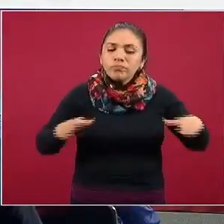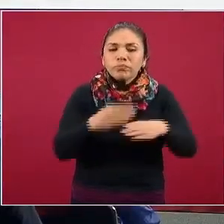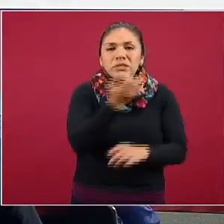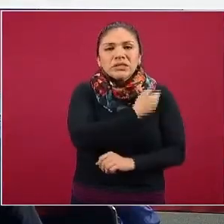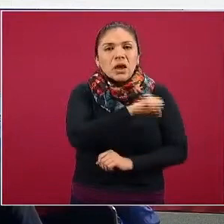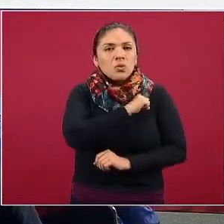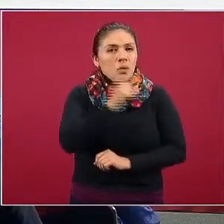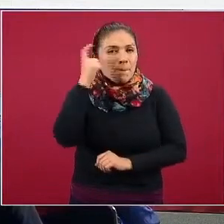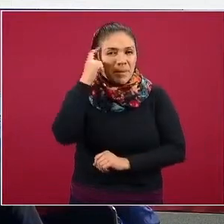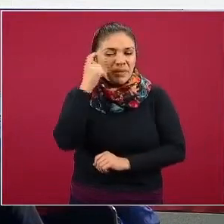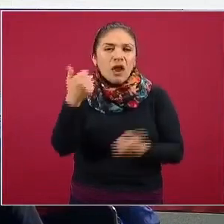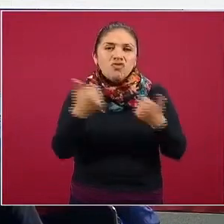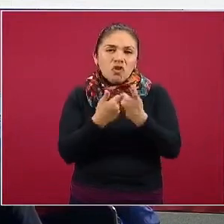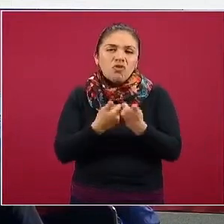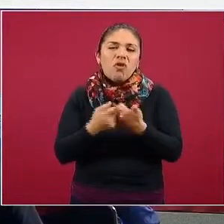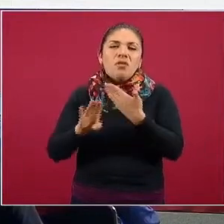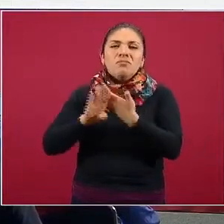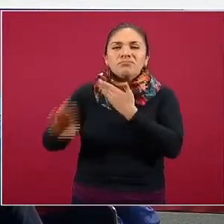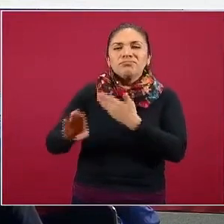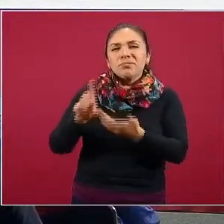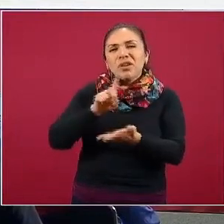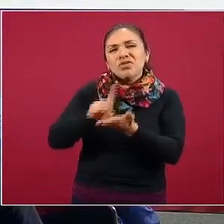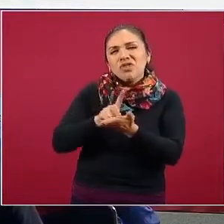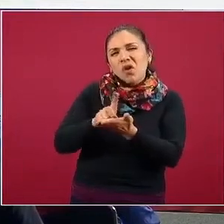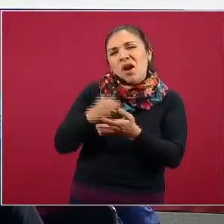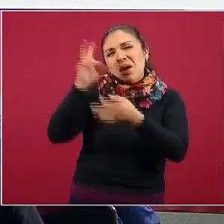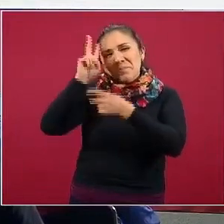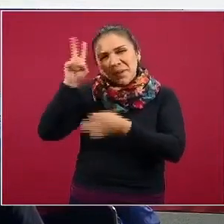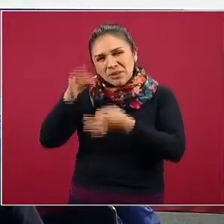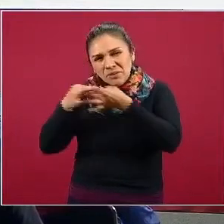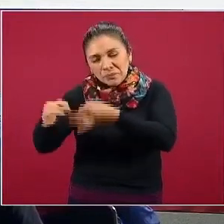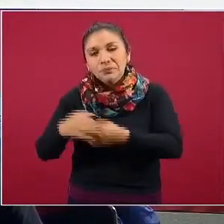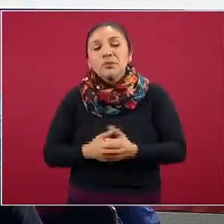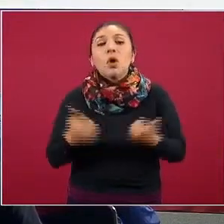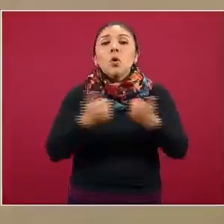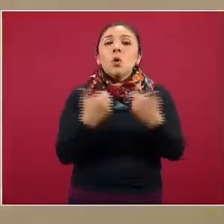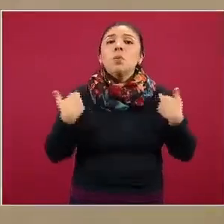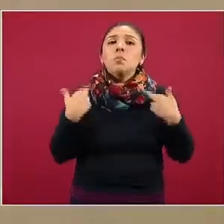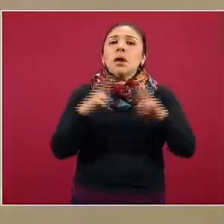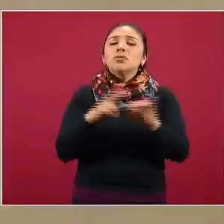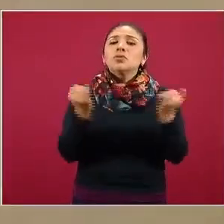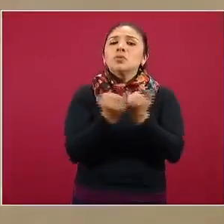mental y adicciones, y el maestro Arturo